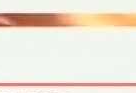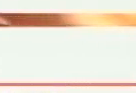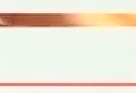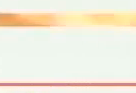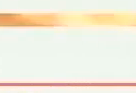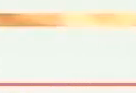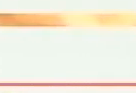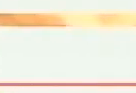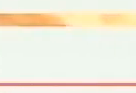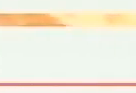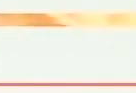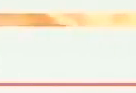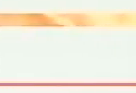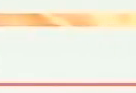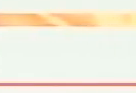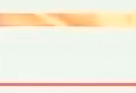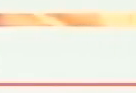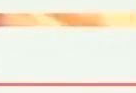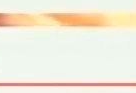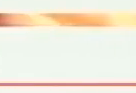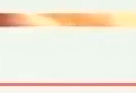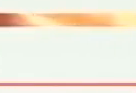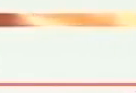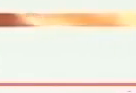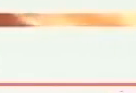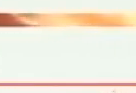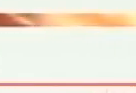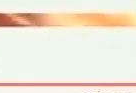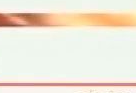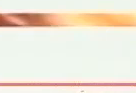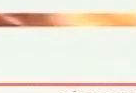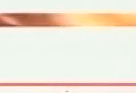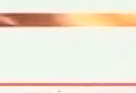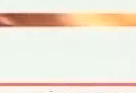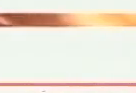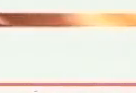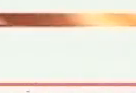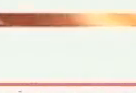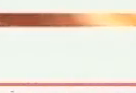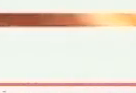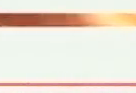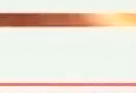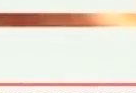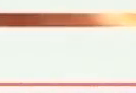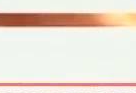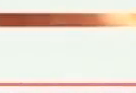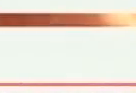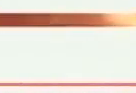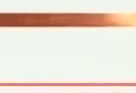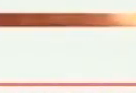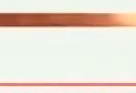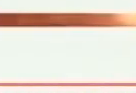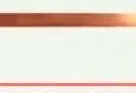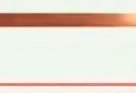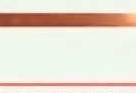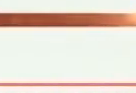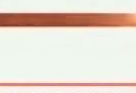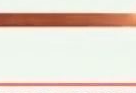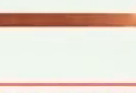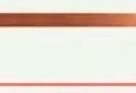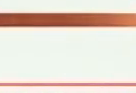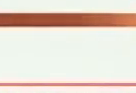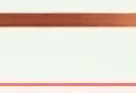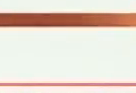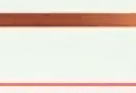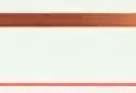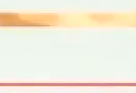actos constituyentes, asumimos las facultades de control político para darle funcionabilidad al Estado. Surge la tercera